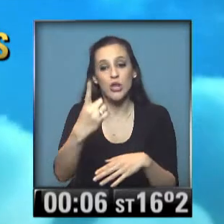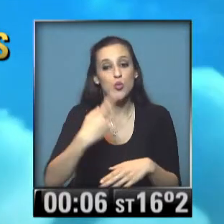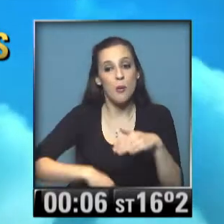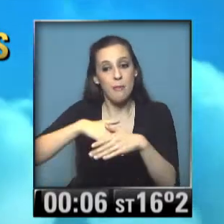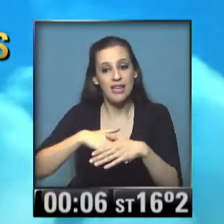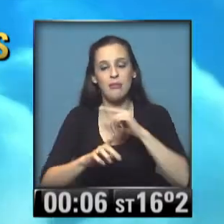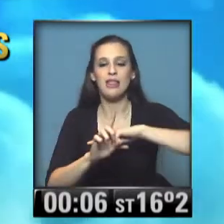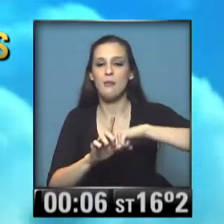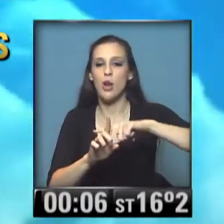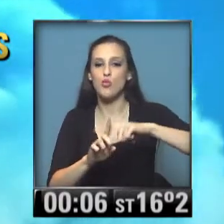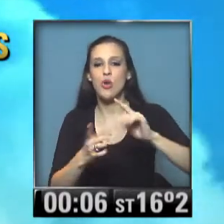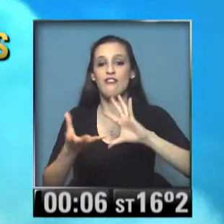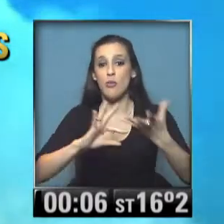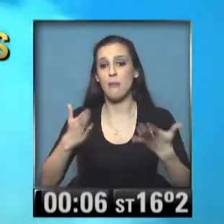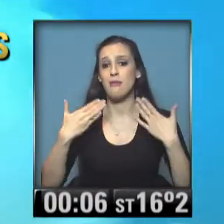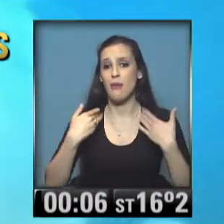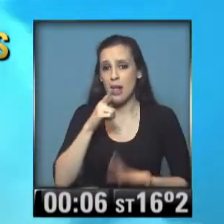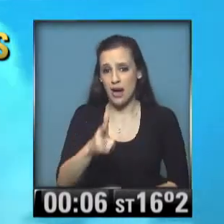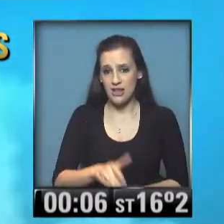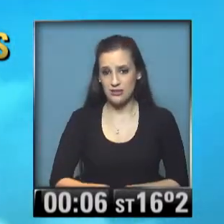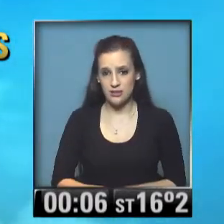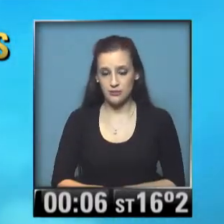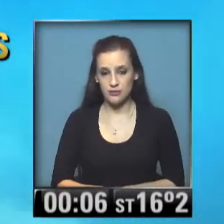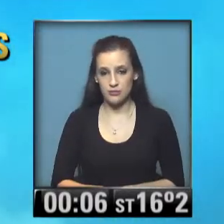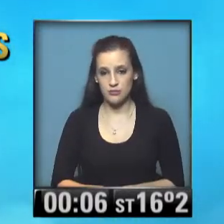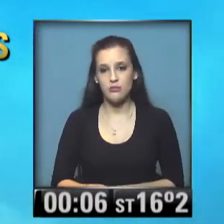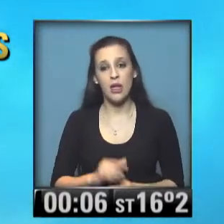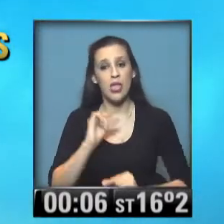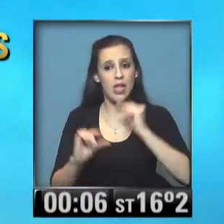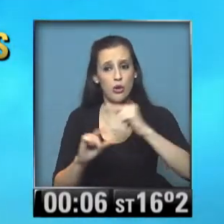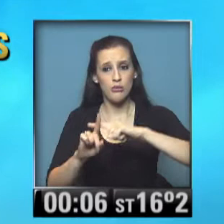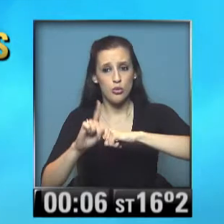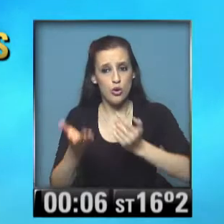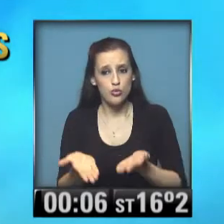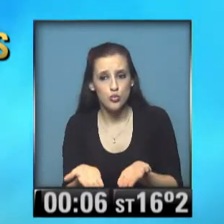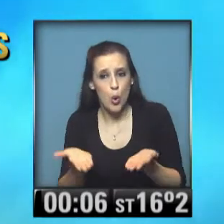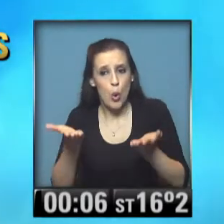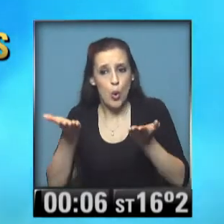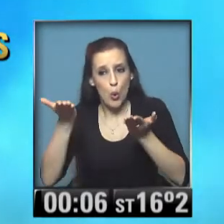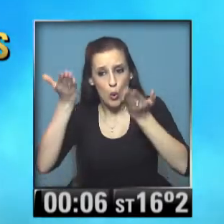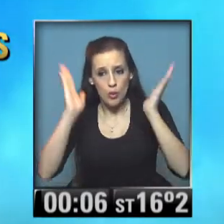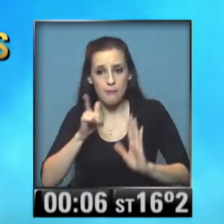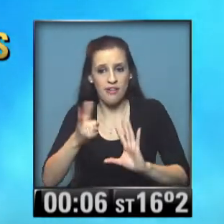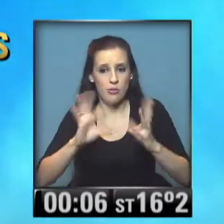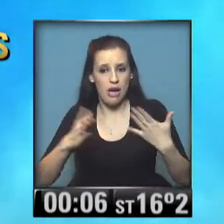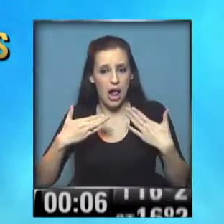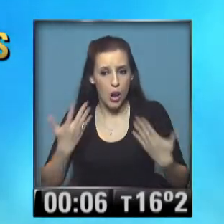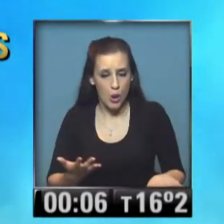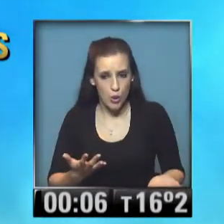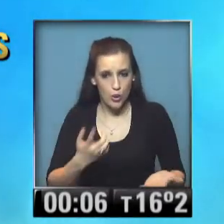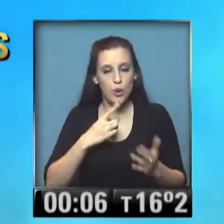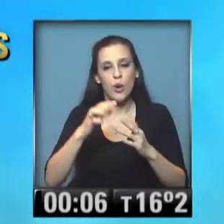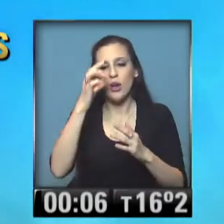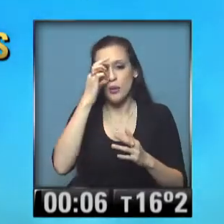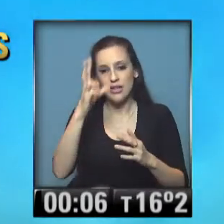y temperaturas primaverales, Gaby. Están subiendo, de hecho, para los próximos 2 días. Sí, jueves y viernes las máximas